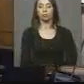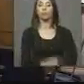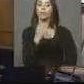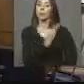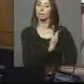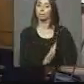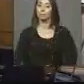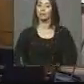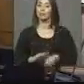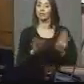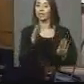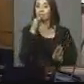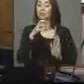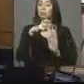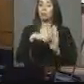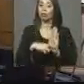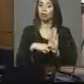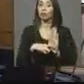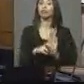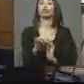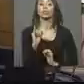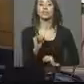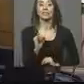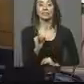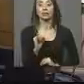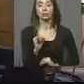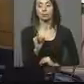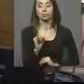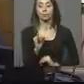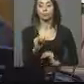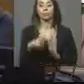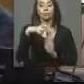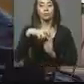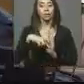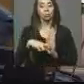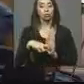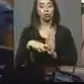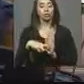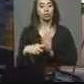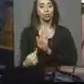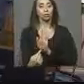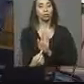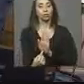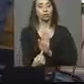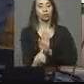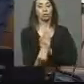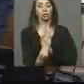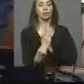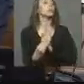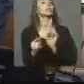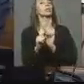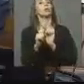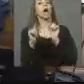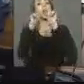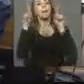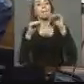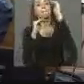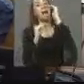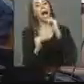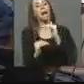Presidente, termino diciendo que este proyecto, sí desde ese punto de vista, este proyecto que establece un marco para la gestión de